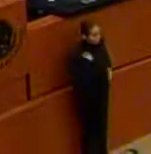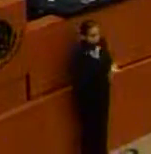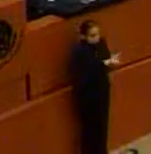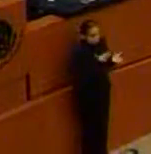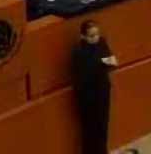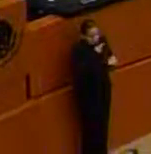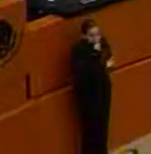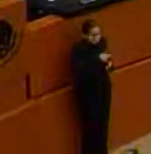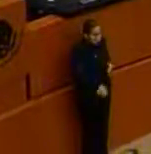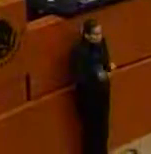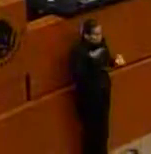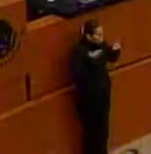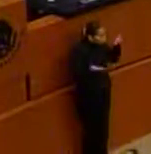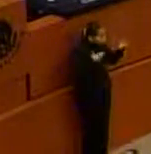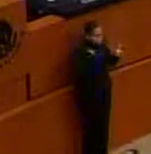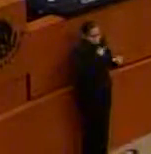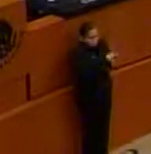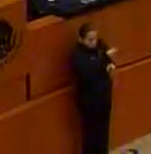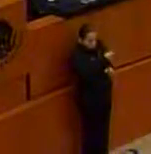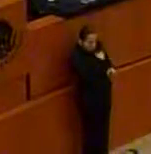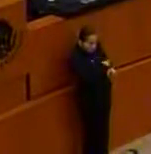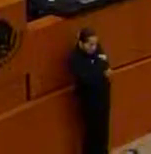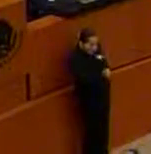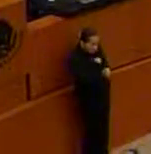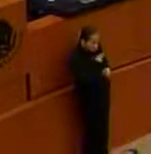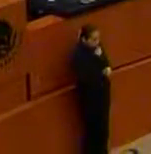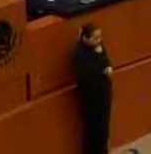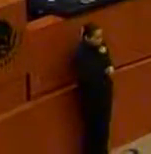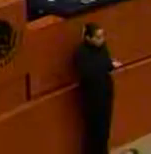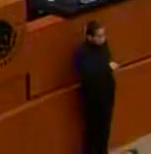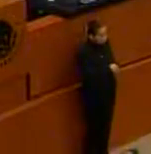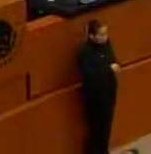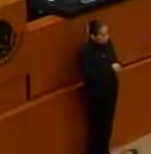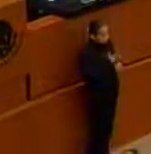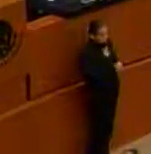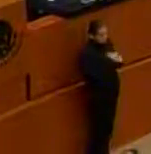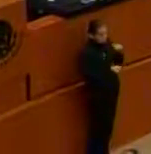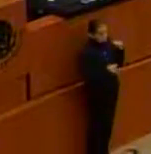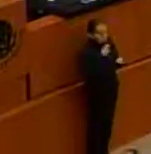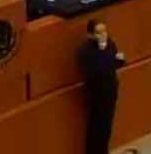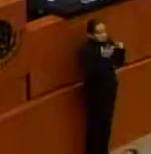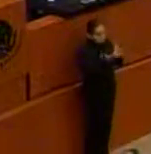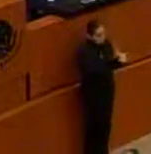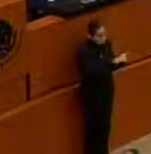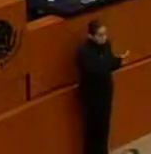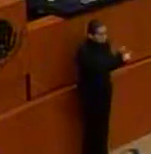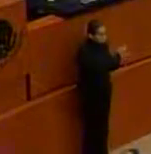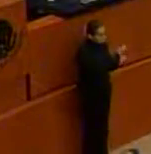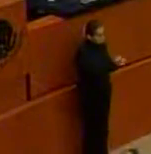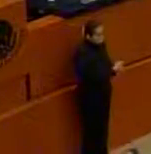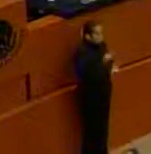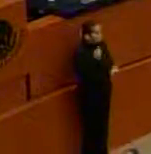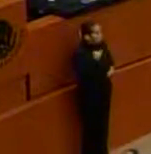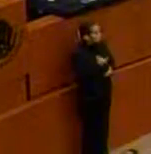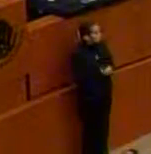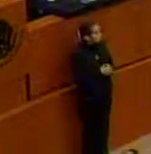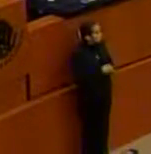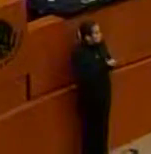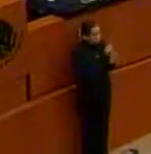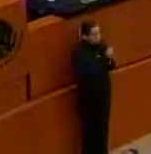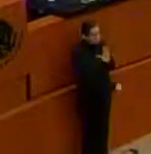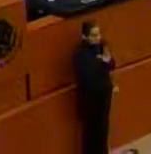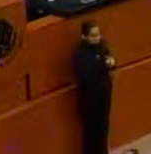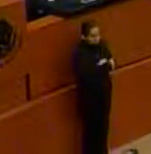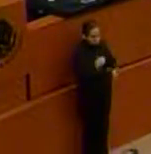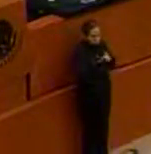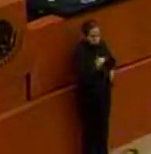valdrá la pena comentarlo y compararlo con lo que está pasando en Suiza, porque también se trata de un país de muy alto nivel de ingresos, y donde, por